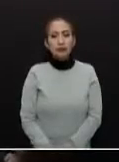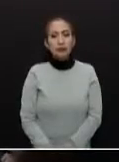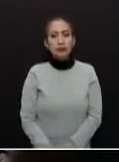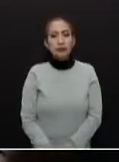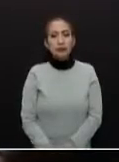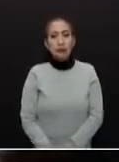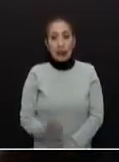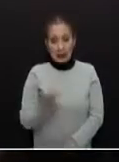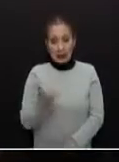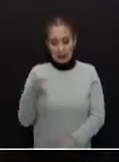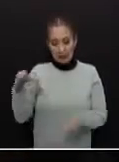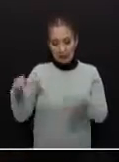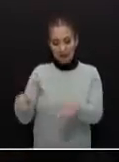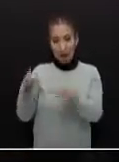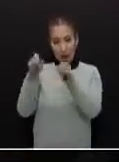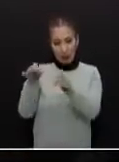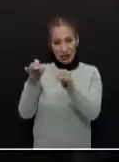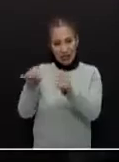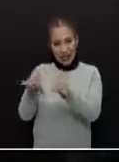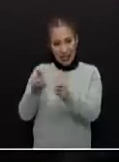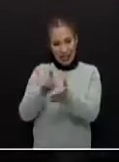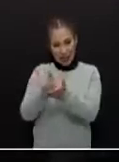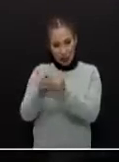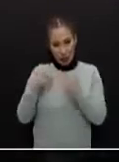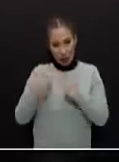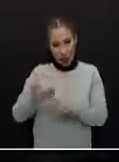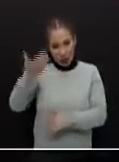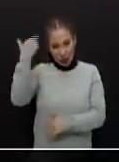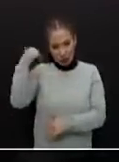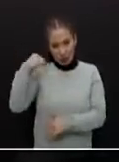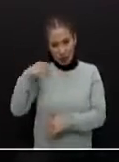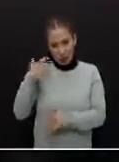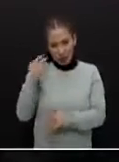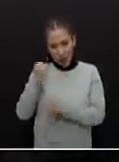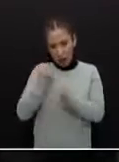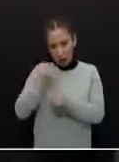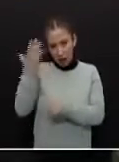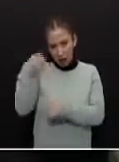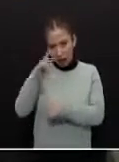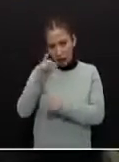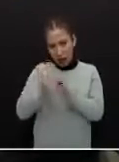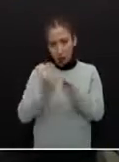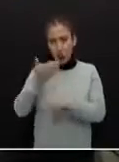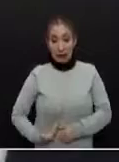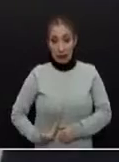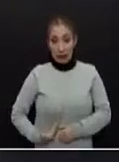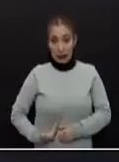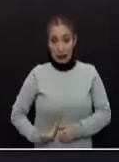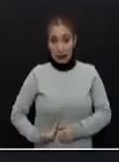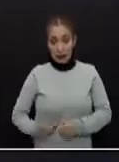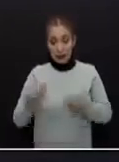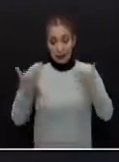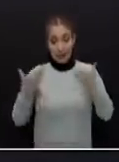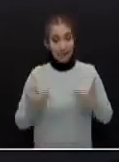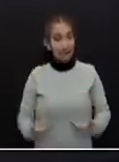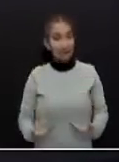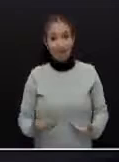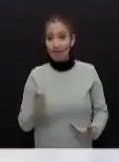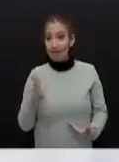se envió una iniciativa de ley para reformar el artículo 108 constitucional y quitar el fuero al presidente. No